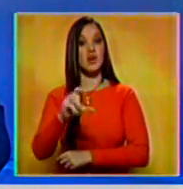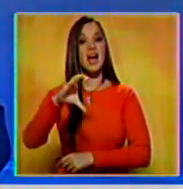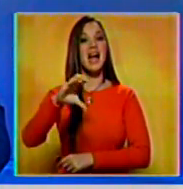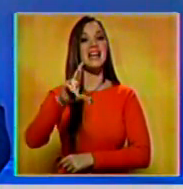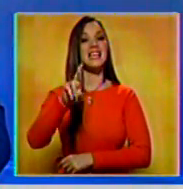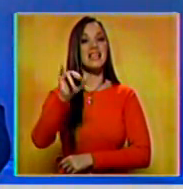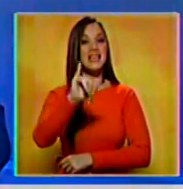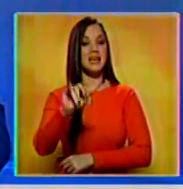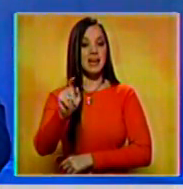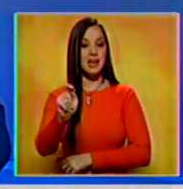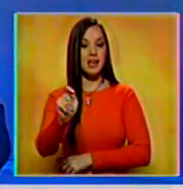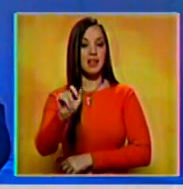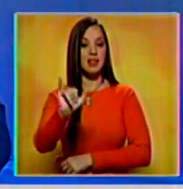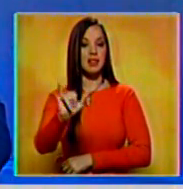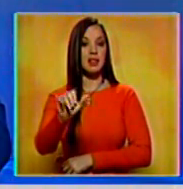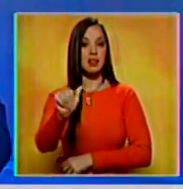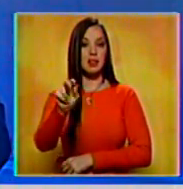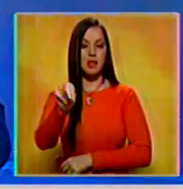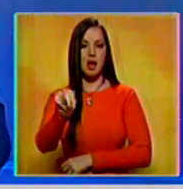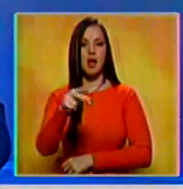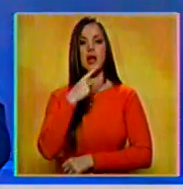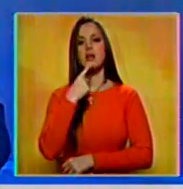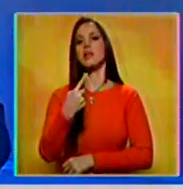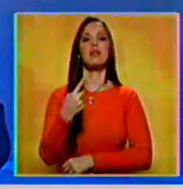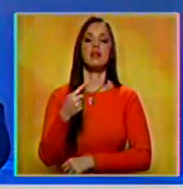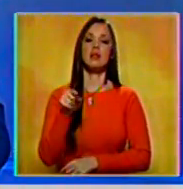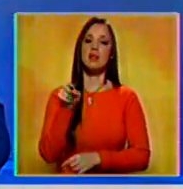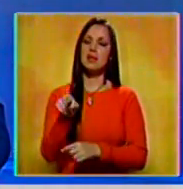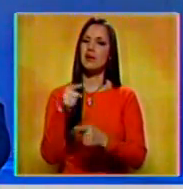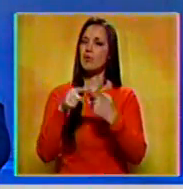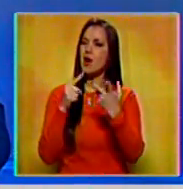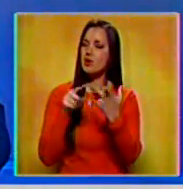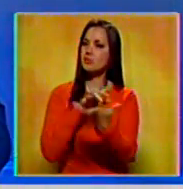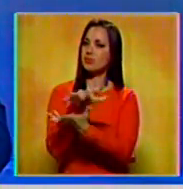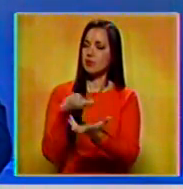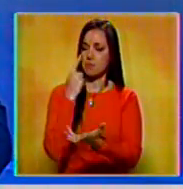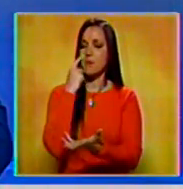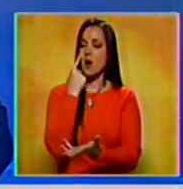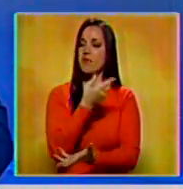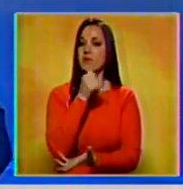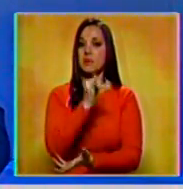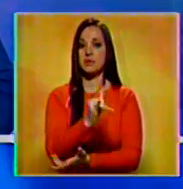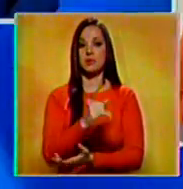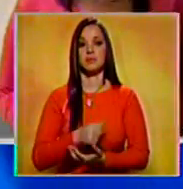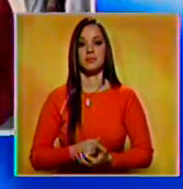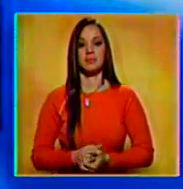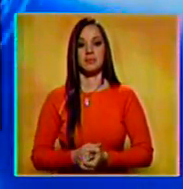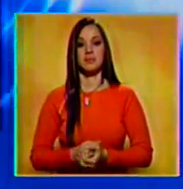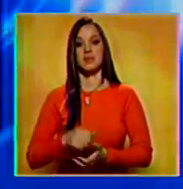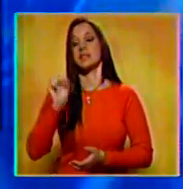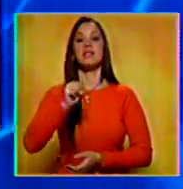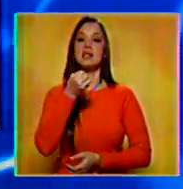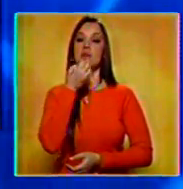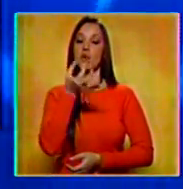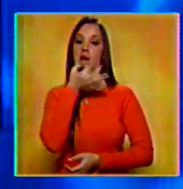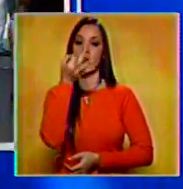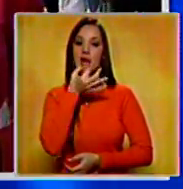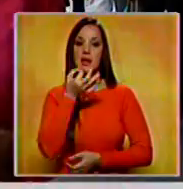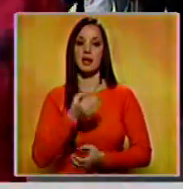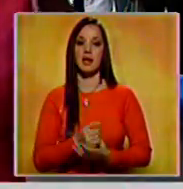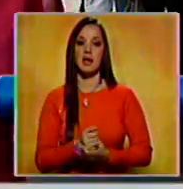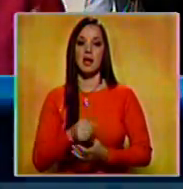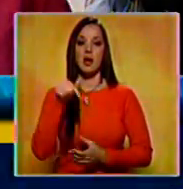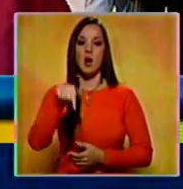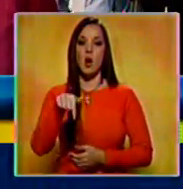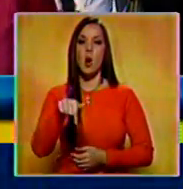René Jodak Hernández por unas menos gravosas. Maoli Aldana nos tiene más información. Así es, muy buenas tardes. Para hoy se espera